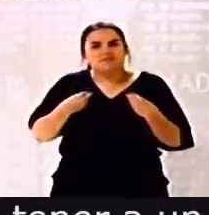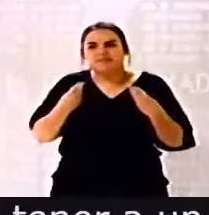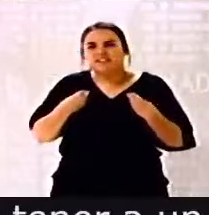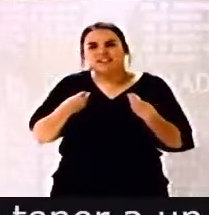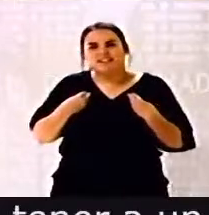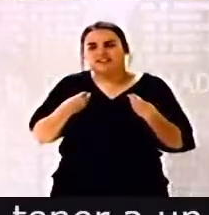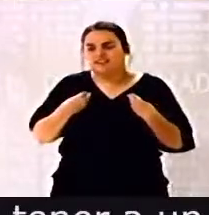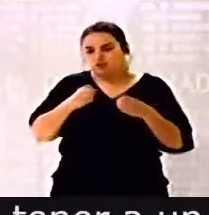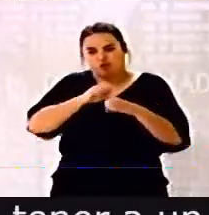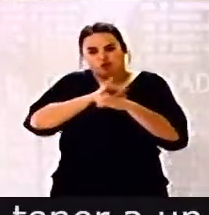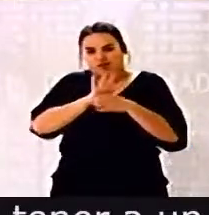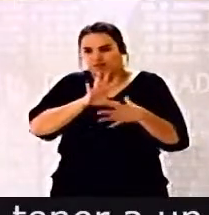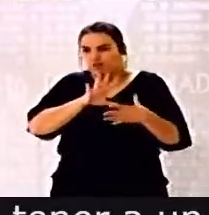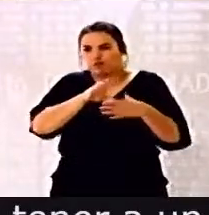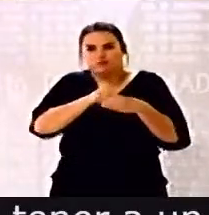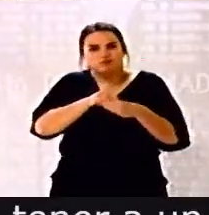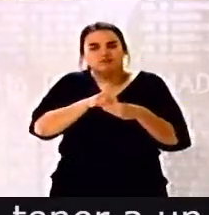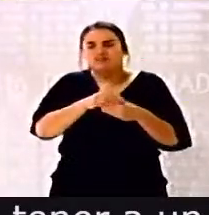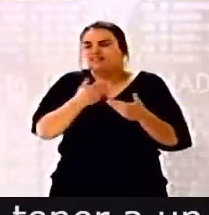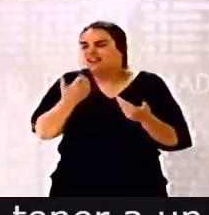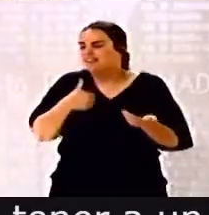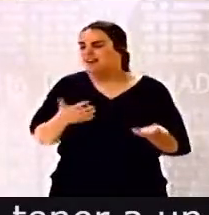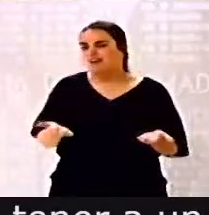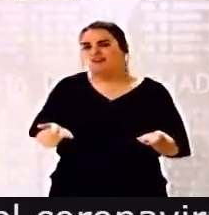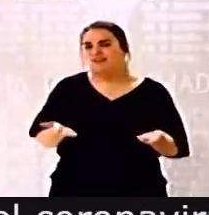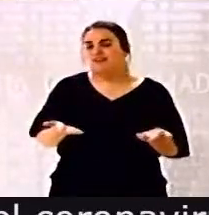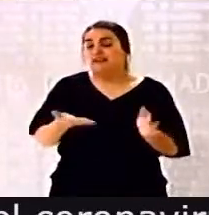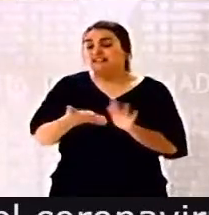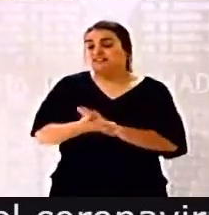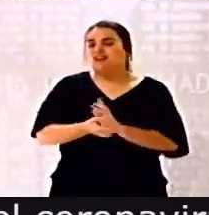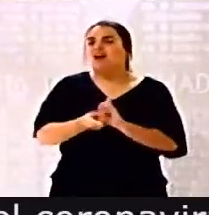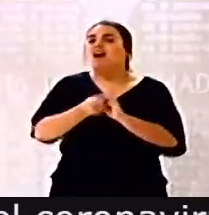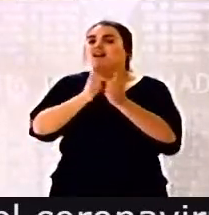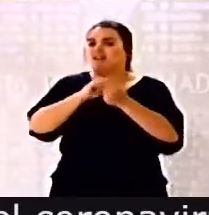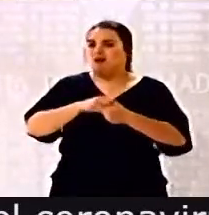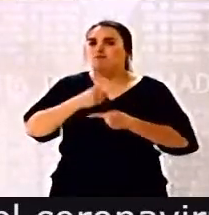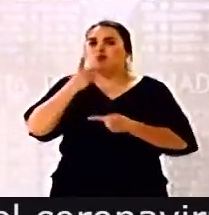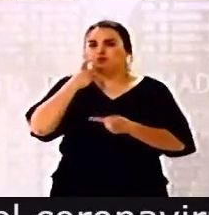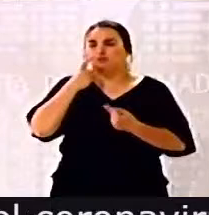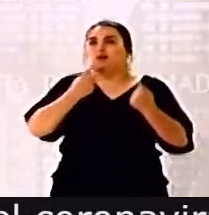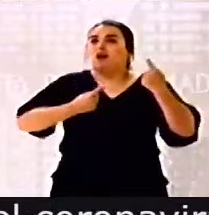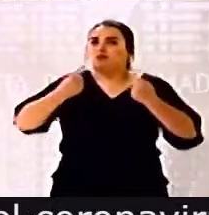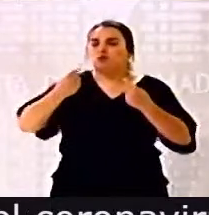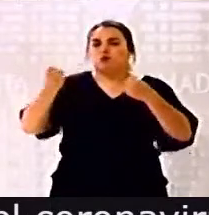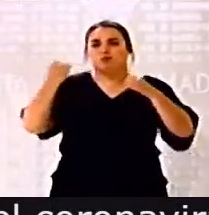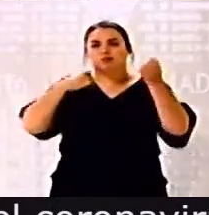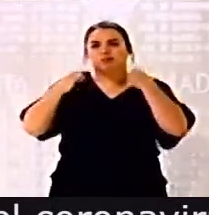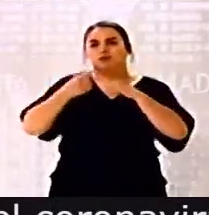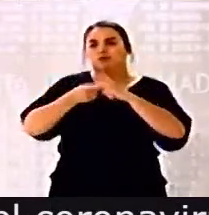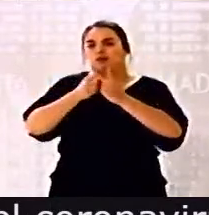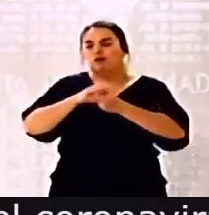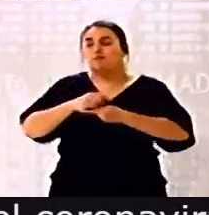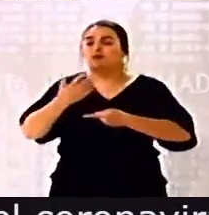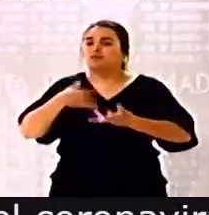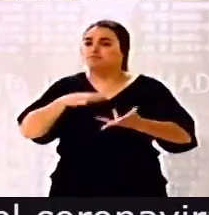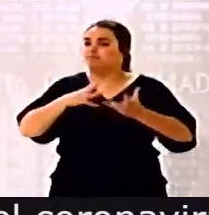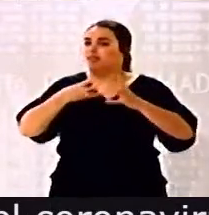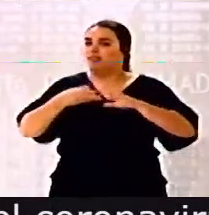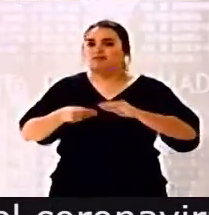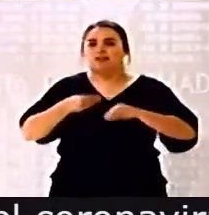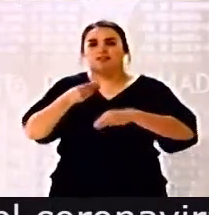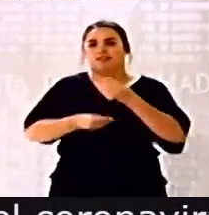coronavirus y eso conlleva a determinados cambios de hábitos y de comportamiento a los que nos tenemos que